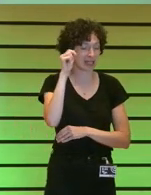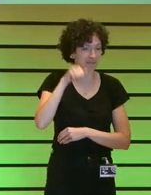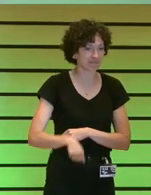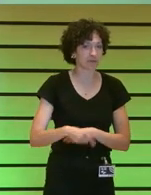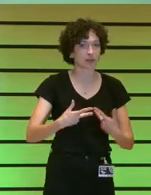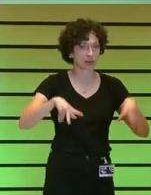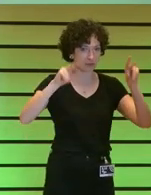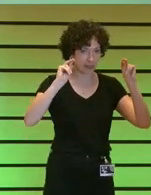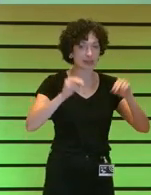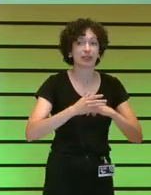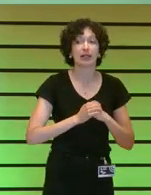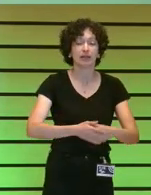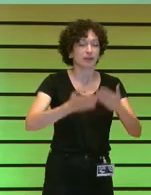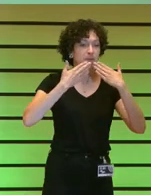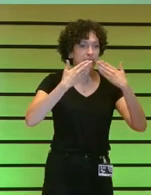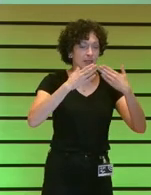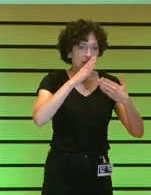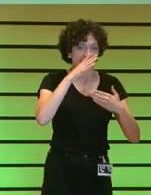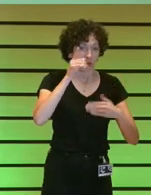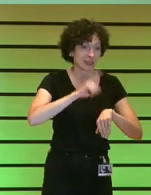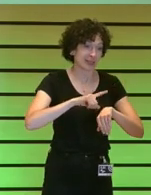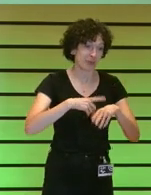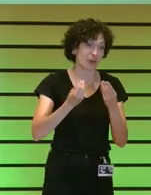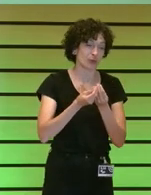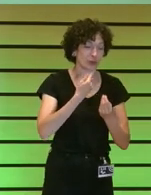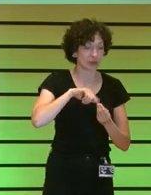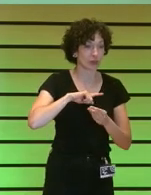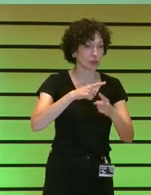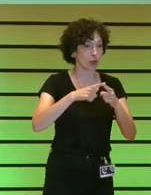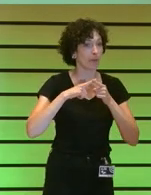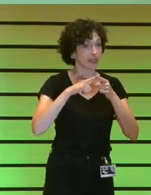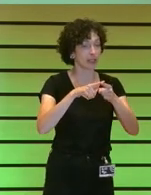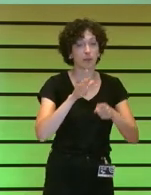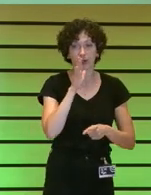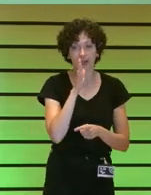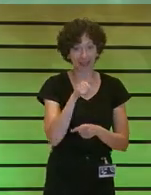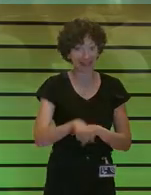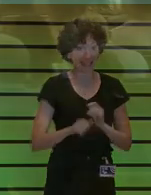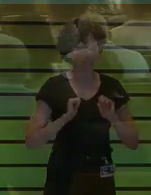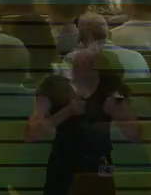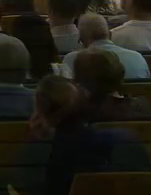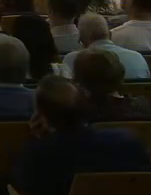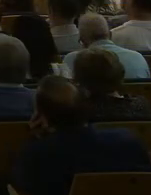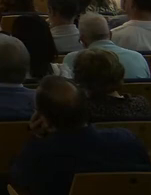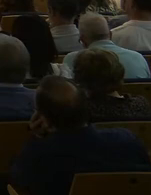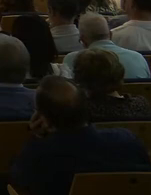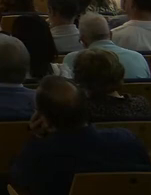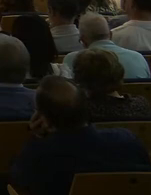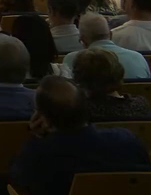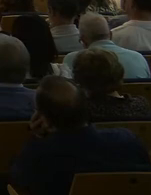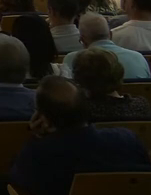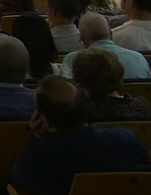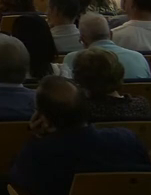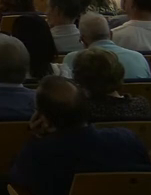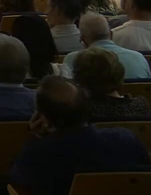te damos Muchísimas gracias por compartir este tiempo con nosotros Porque sin duda alguna hemos tenido un inicio de lujo Yo creo que unos buenos cimientos